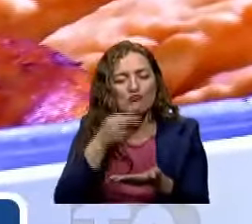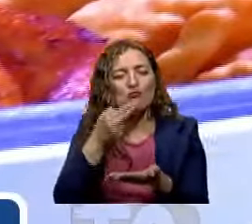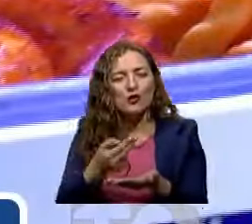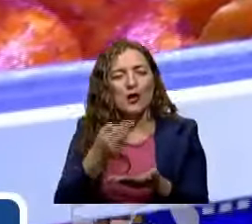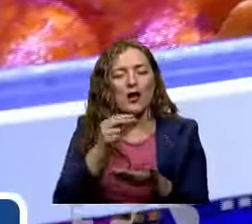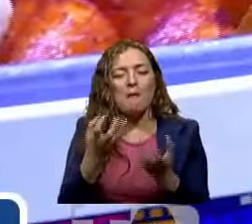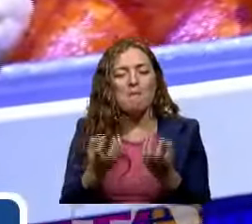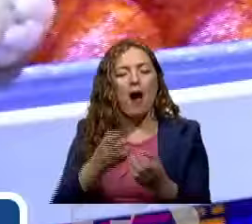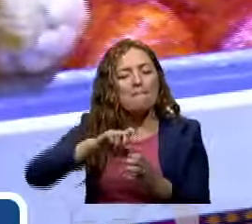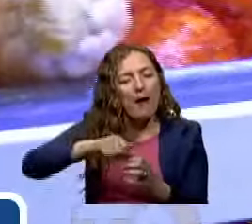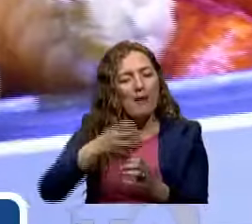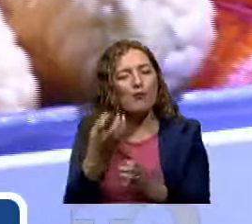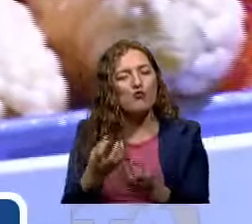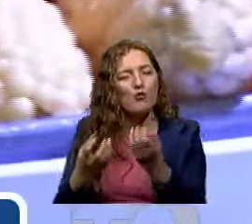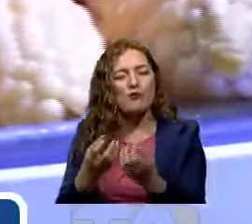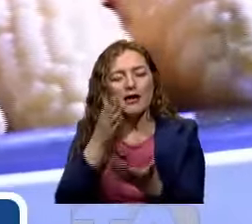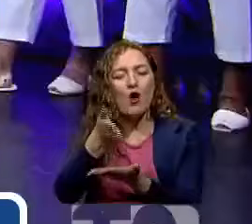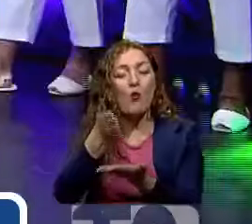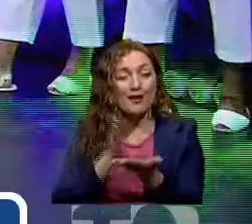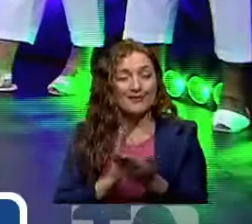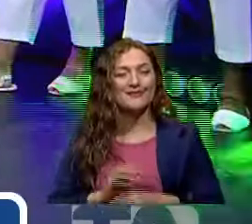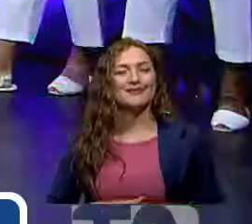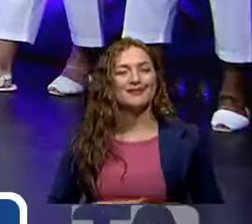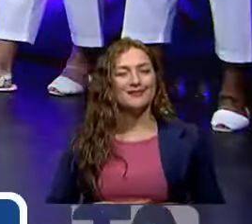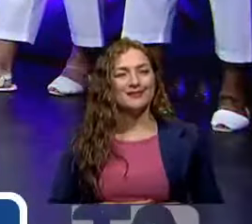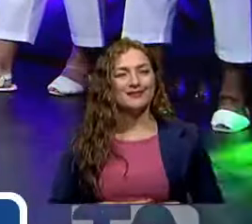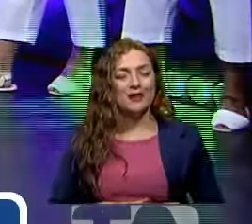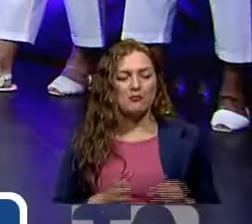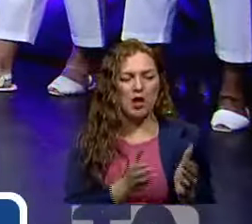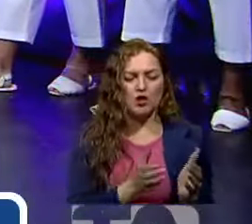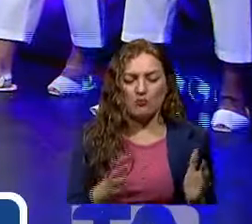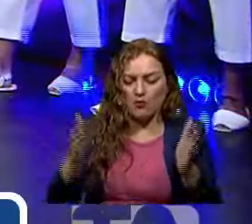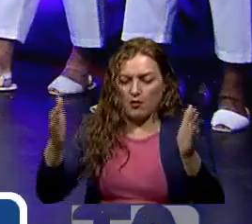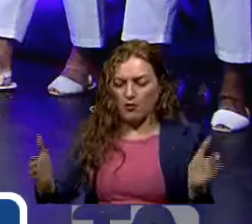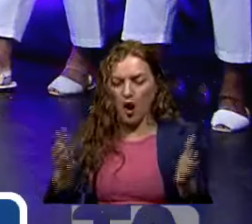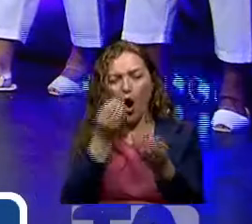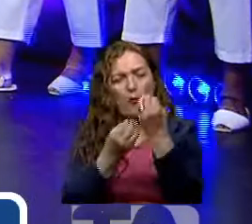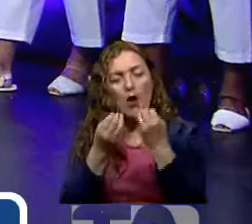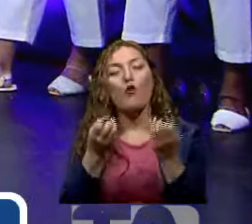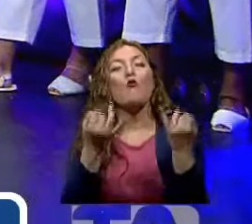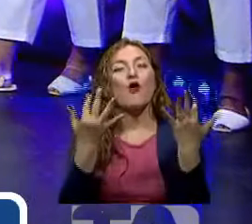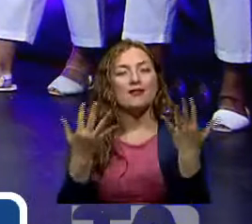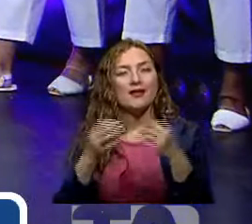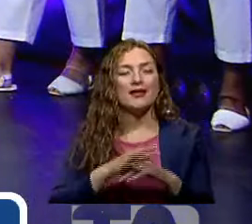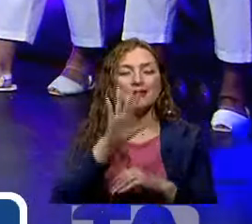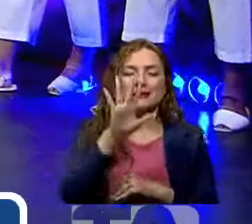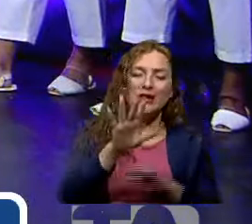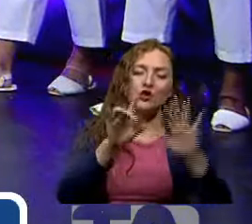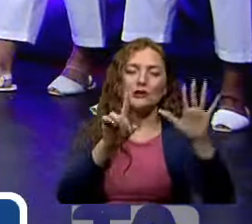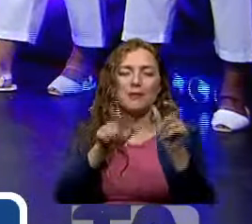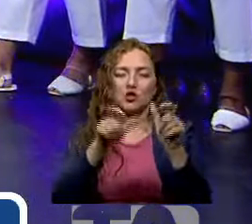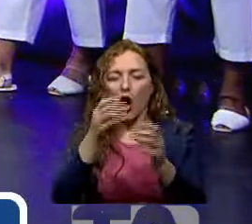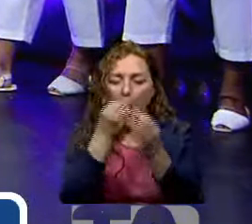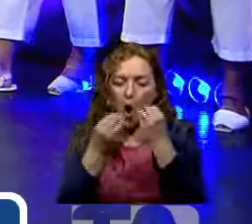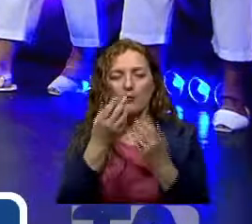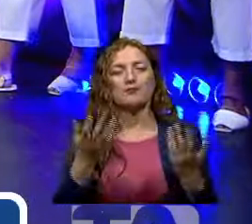es muy delicioso, y el aguacate. Con este platote, porque no es platito, ¿cuántas personas llegan a comer? De 5 a 6 personas. ¡Perfecto! Y también